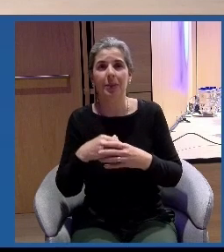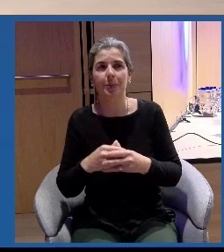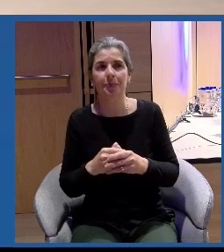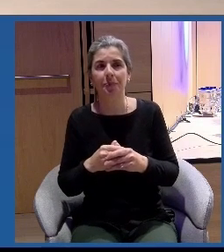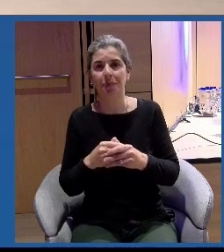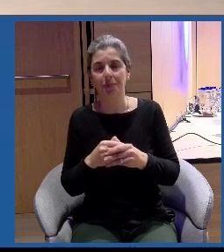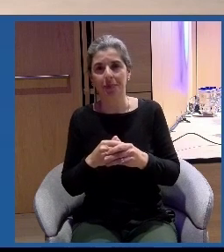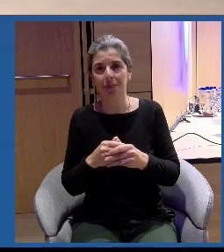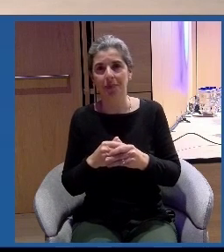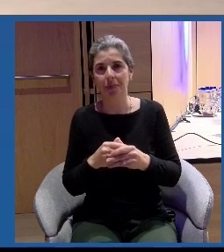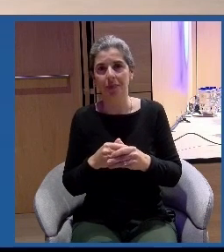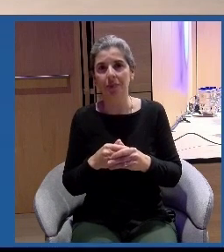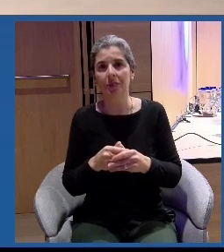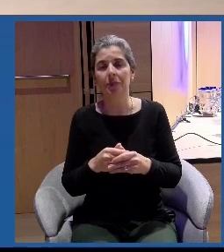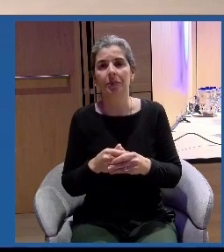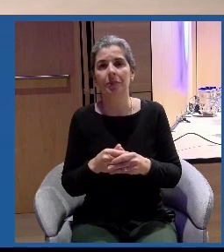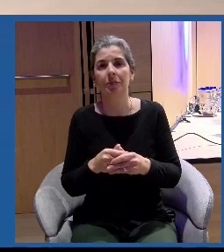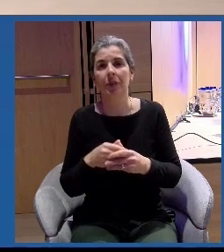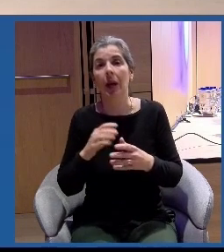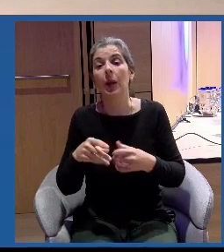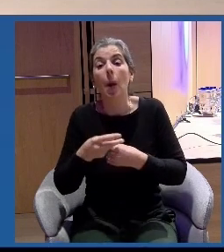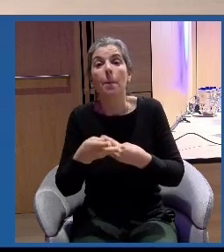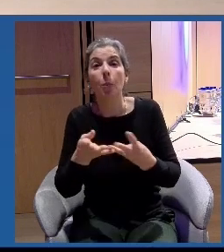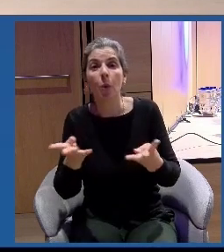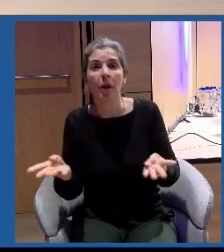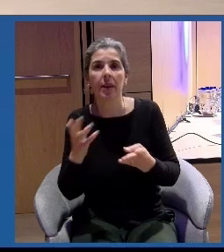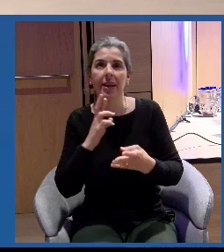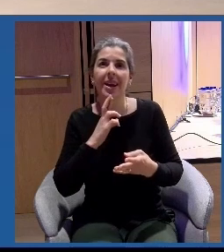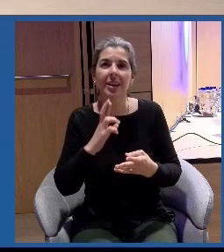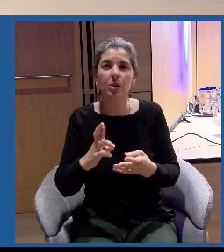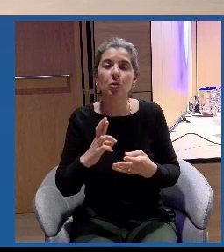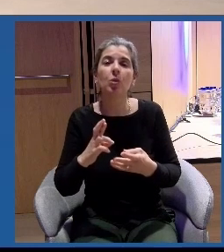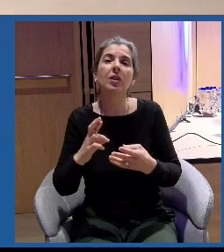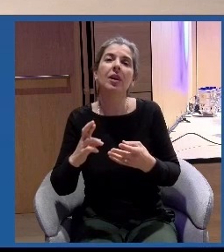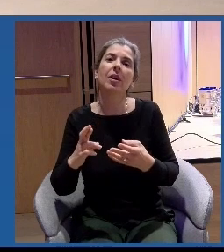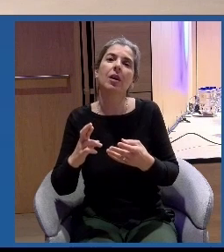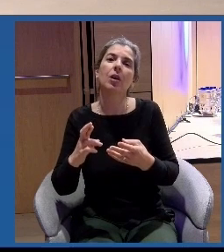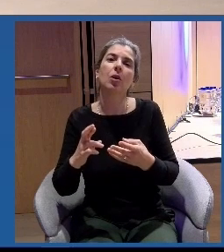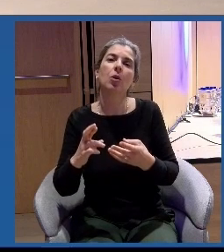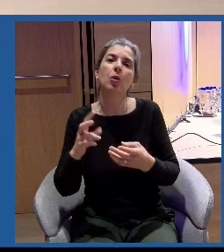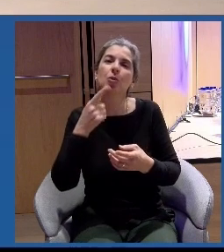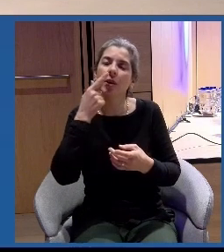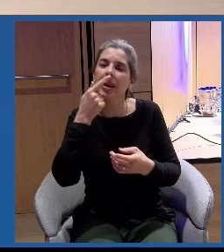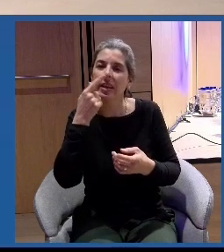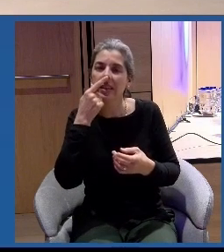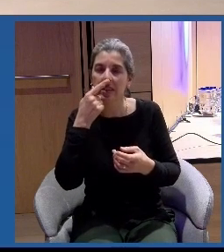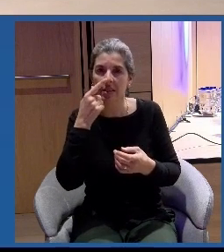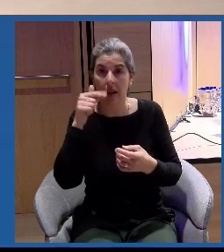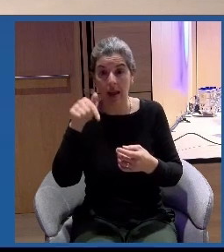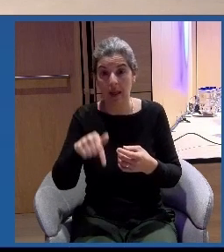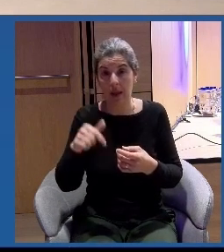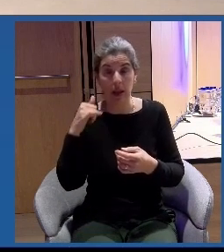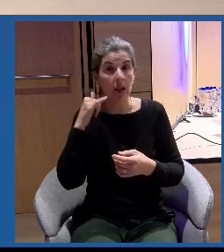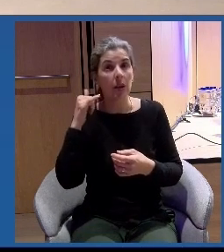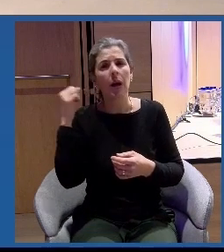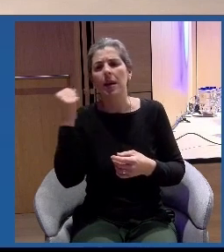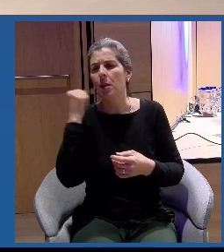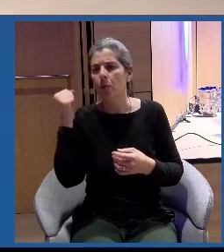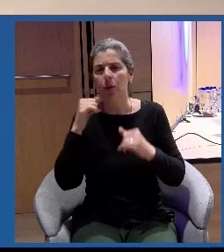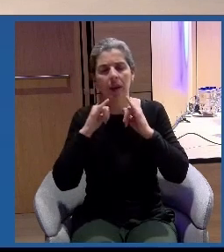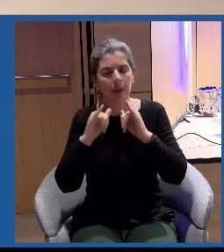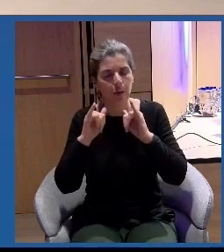muestra, digamos, algunos de los resultados más interesantes. Si será importante, digamos, el promocionar esto aún en